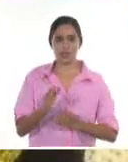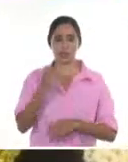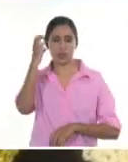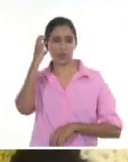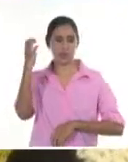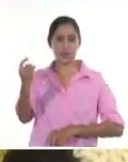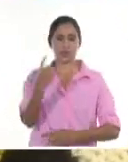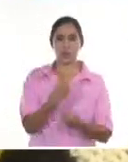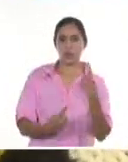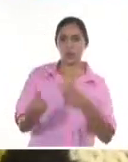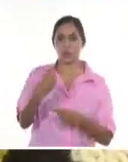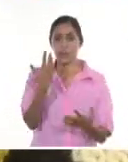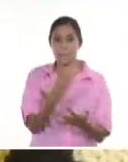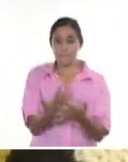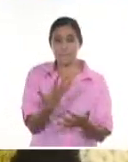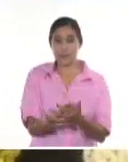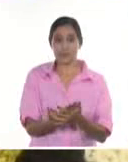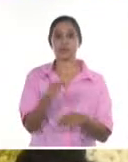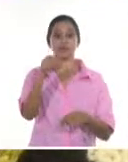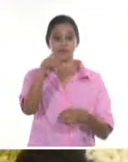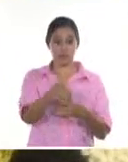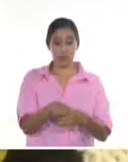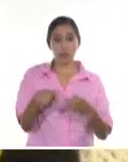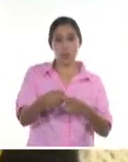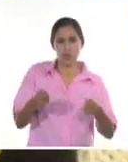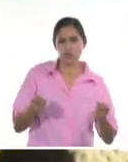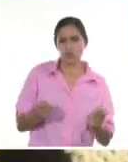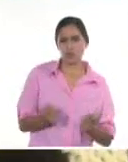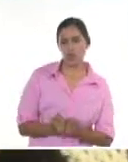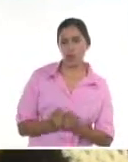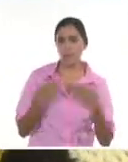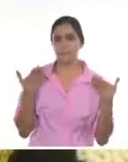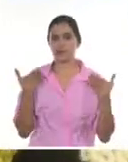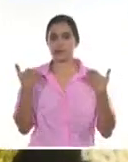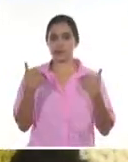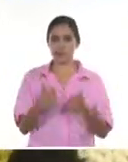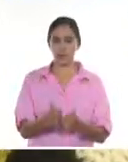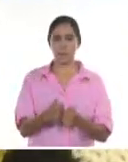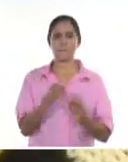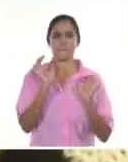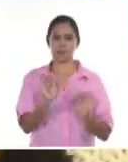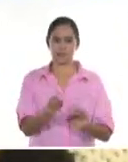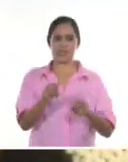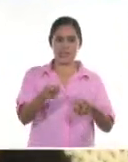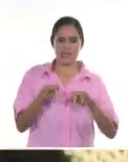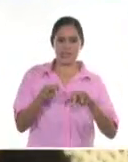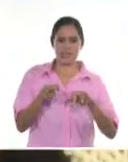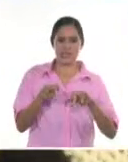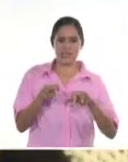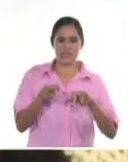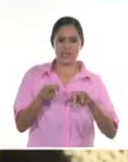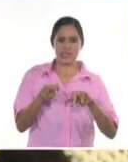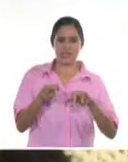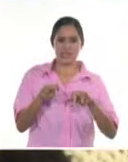comisiones permanentes, el Consejo de la Administración, la propia Asamblea Municipal y sus análisis, y